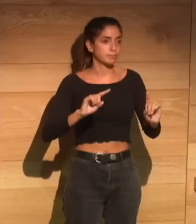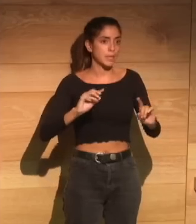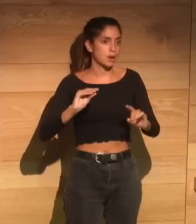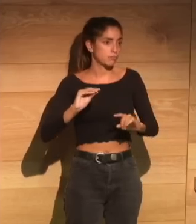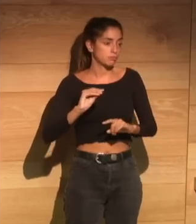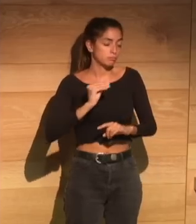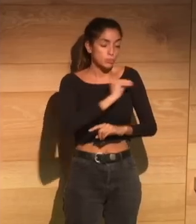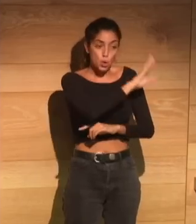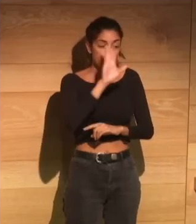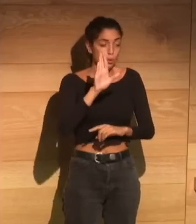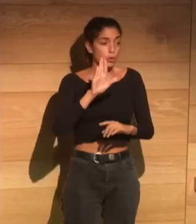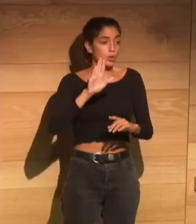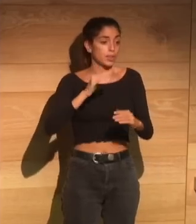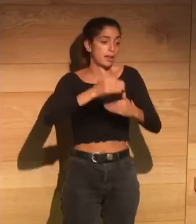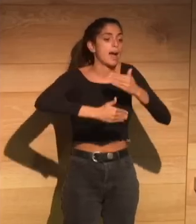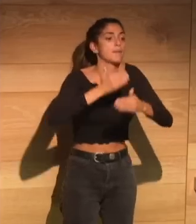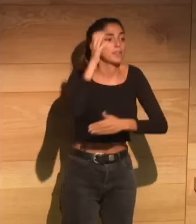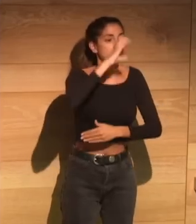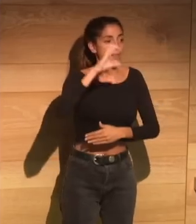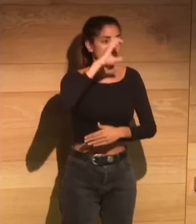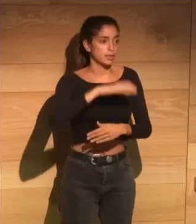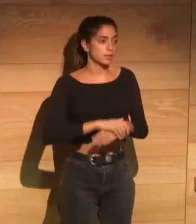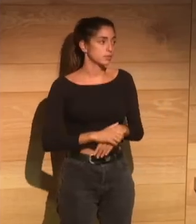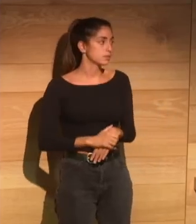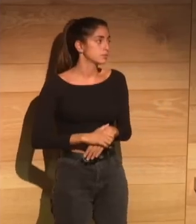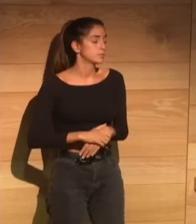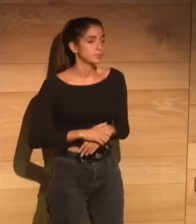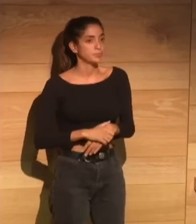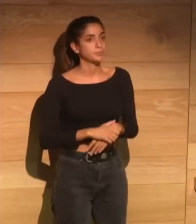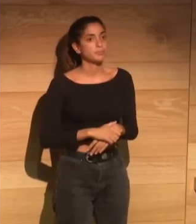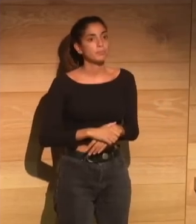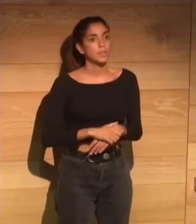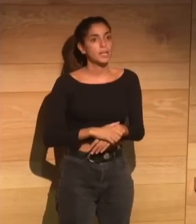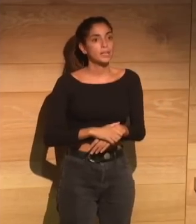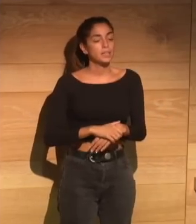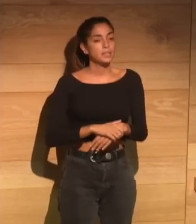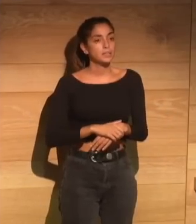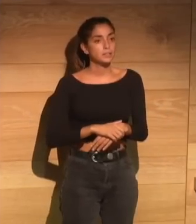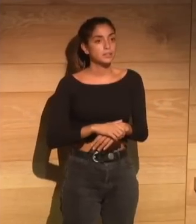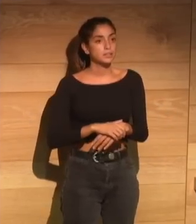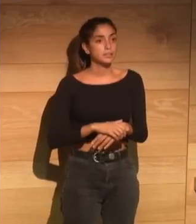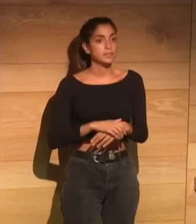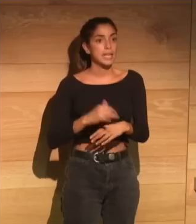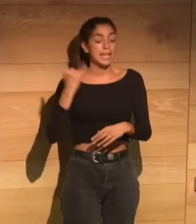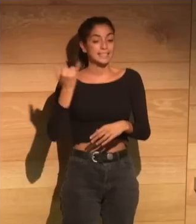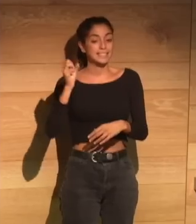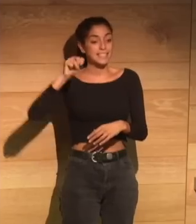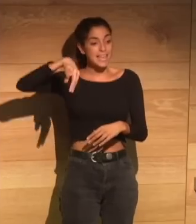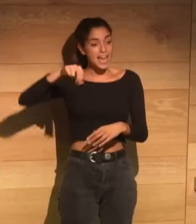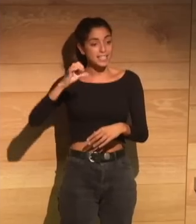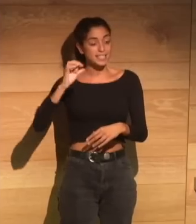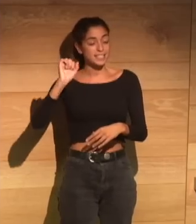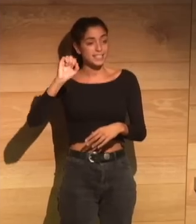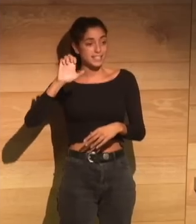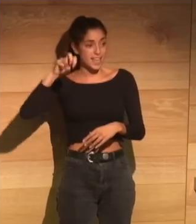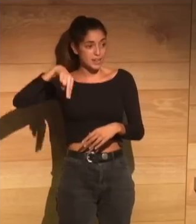solo el avance científico que había hecho Janssen en aquel momento, sino que comparte nombre con la vacuna, por cierto,